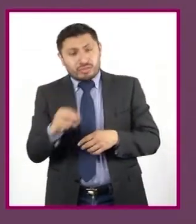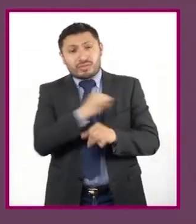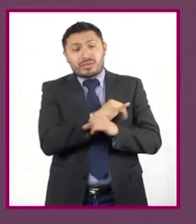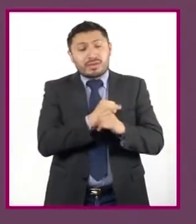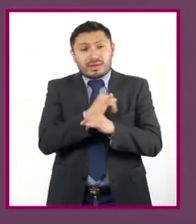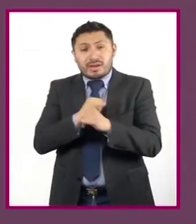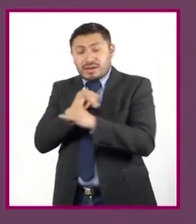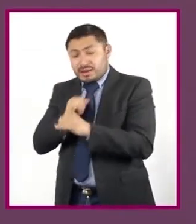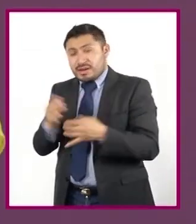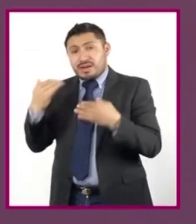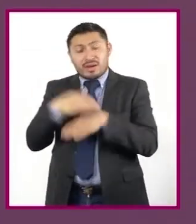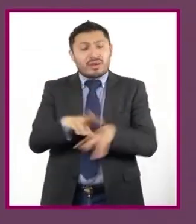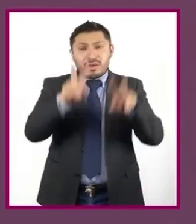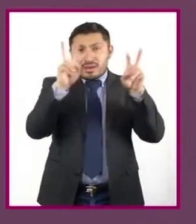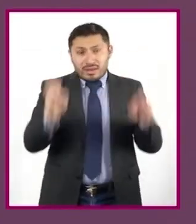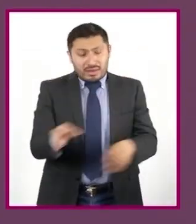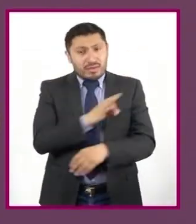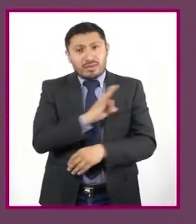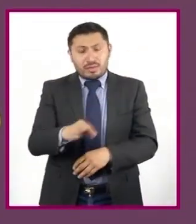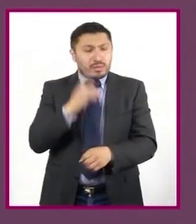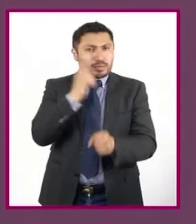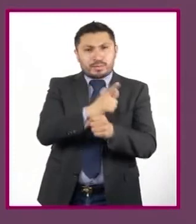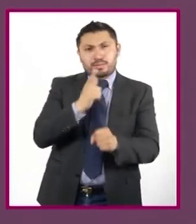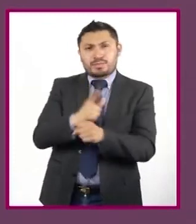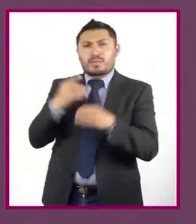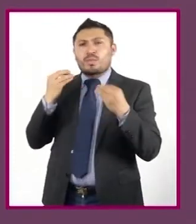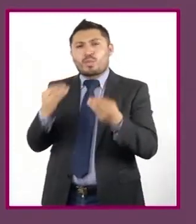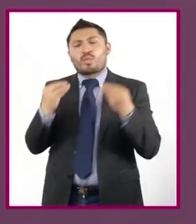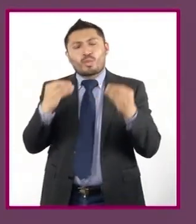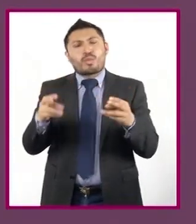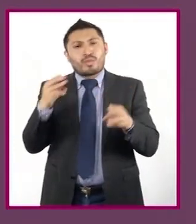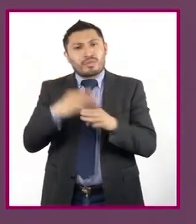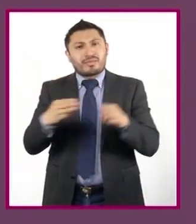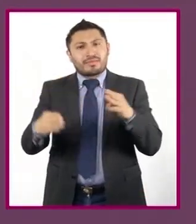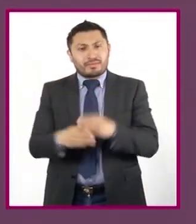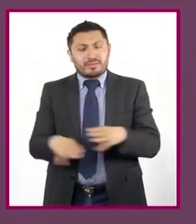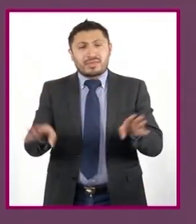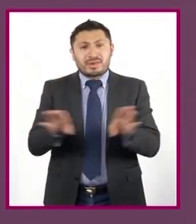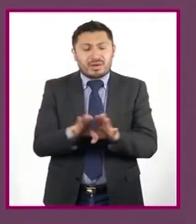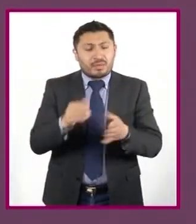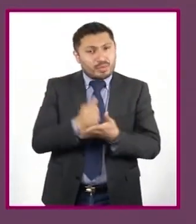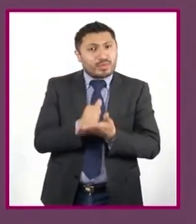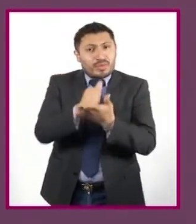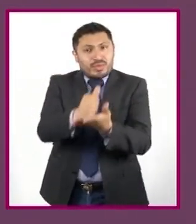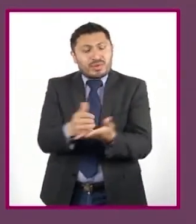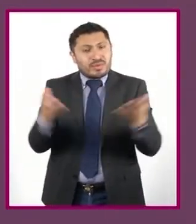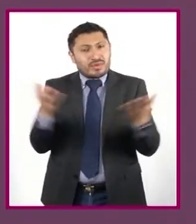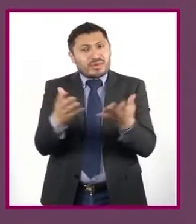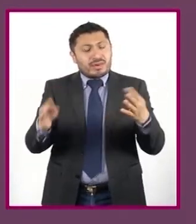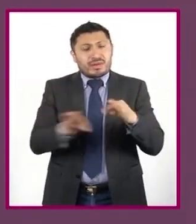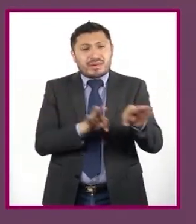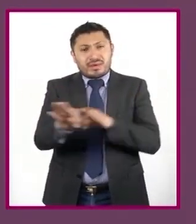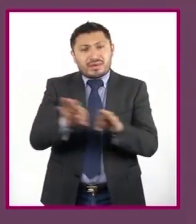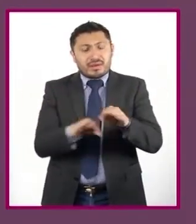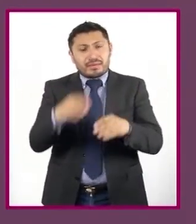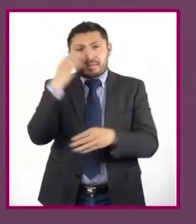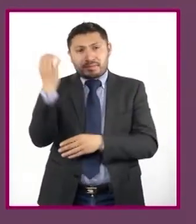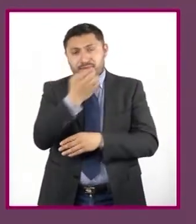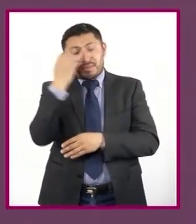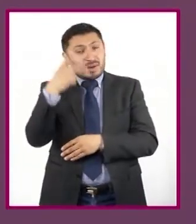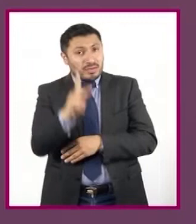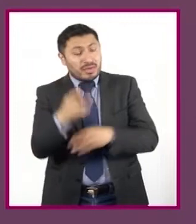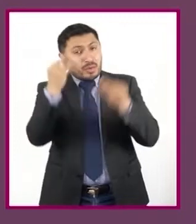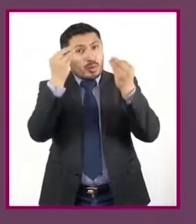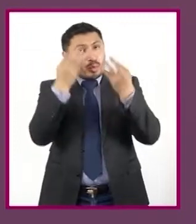o indagar sobre un tema, podemos encontrar muchísimo material que nos ayuda a realizar nuestros trabajos escolares, pero